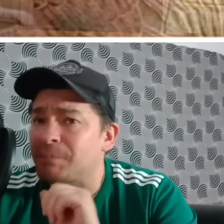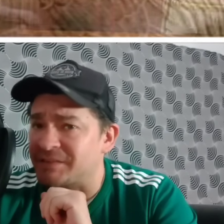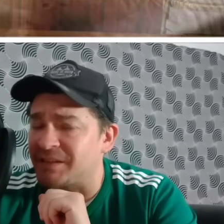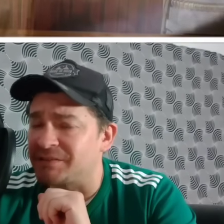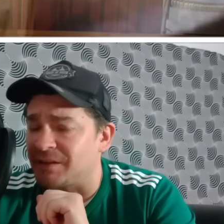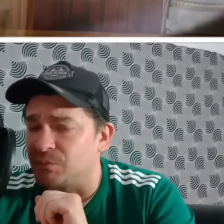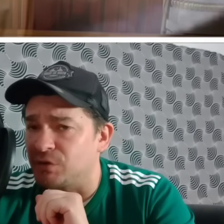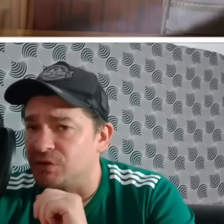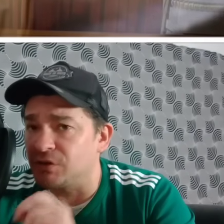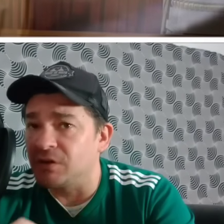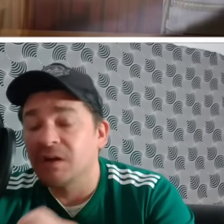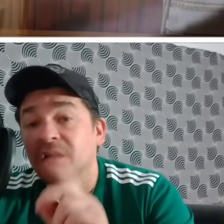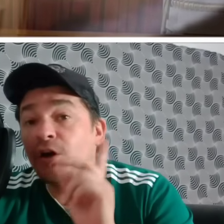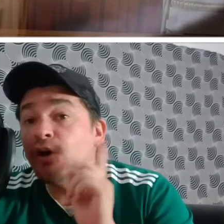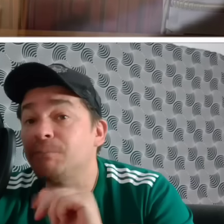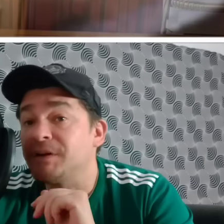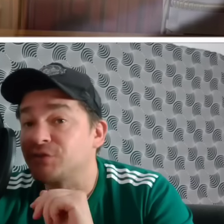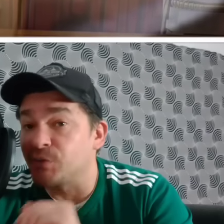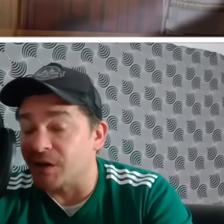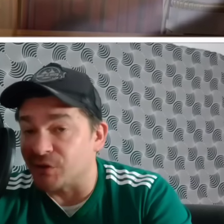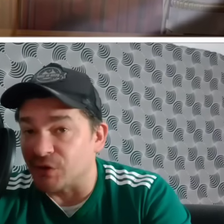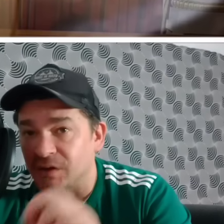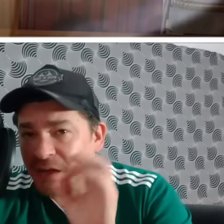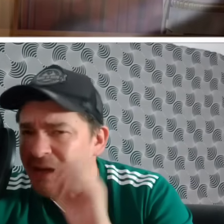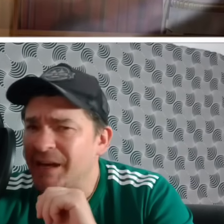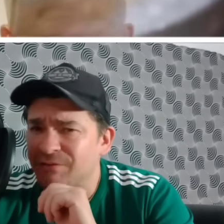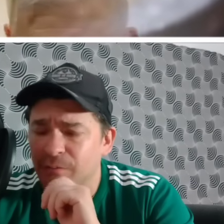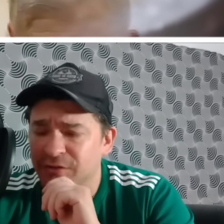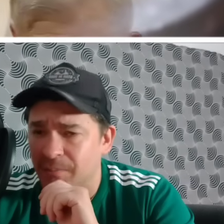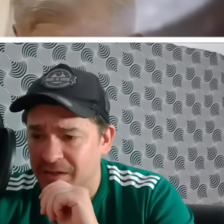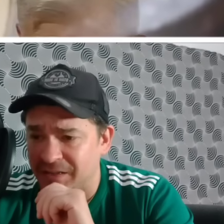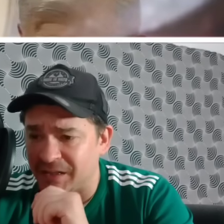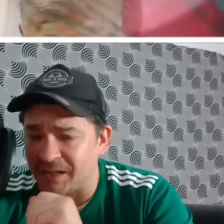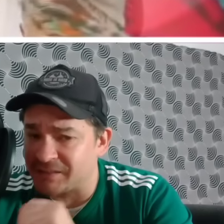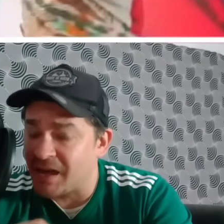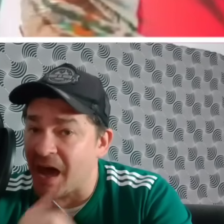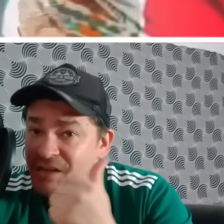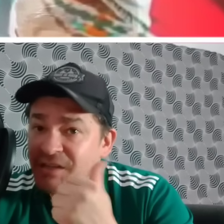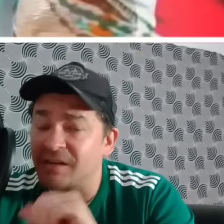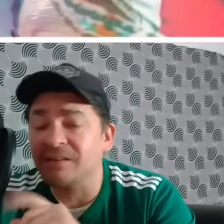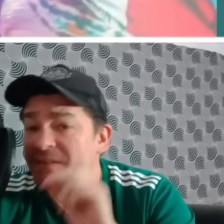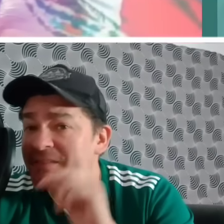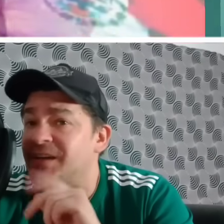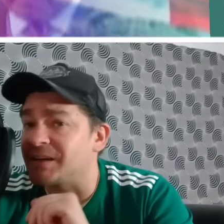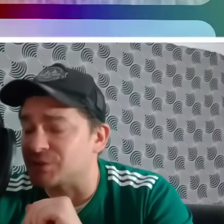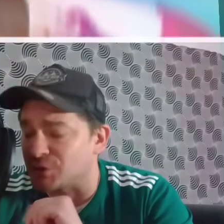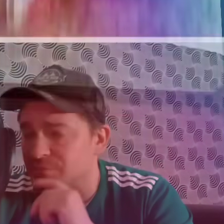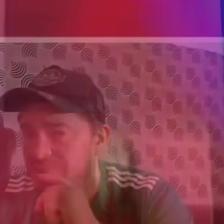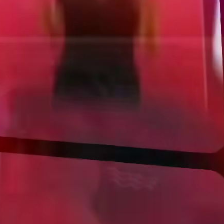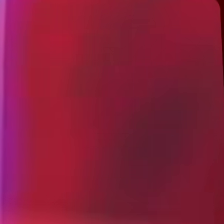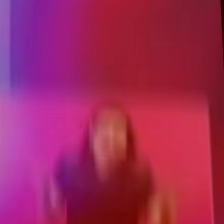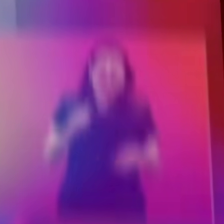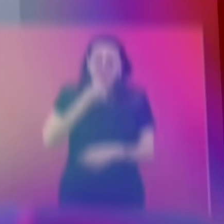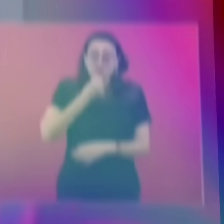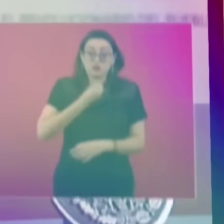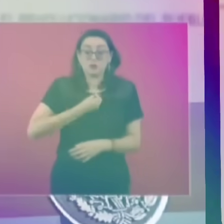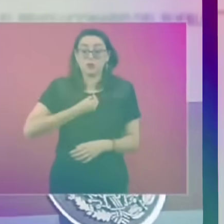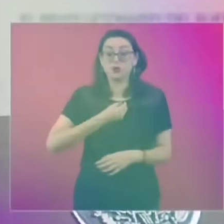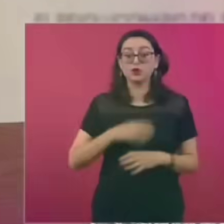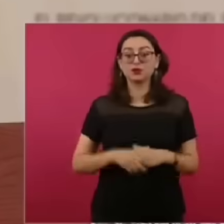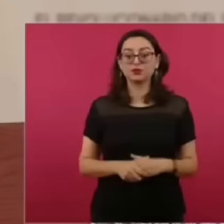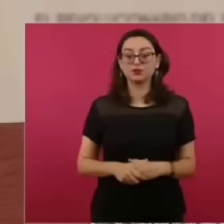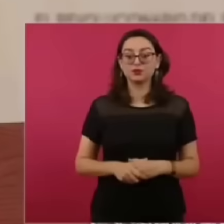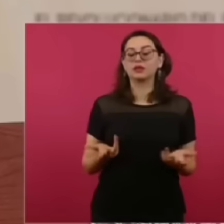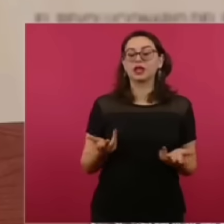al mejor presidente del mundo, López Obrador. En las famosas mañaneras, ayer decía esto. Dio a conocer